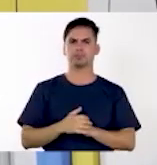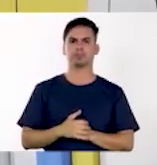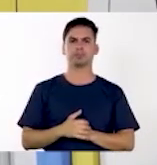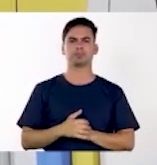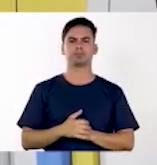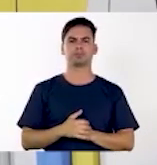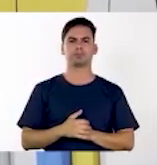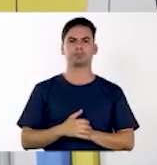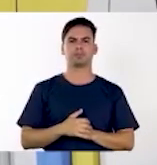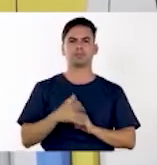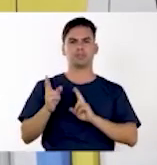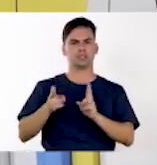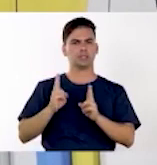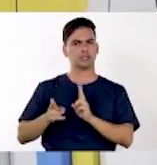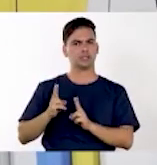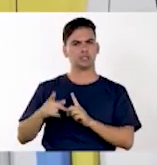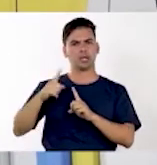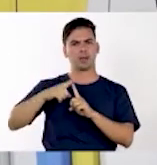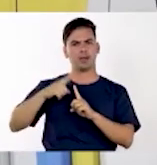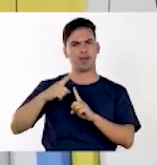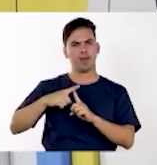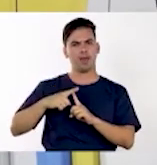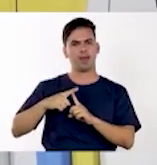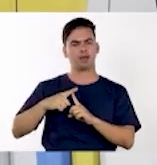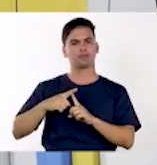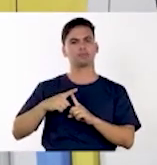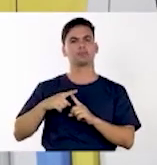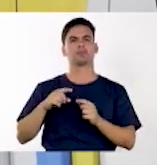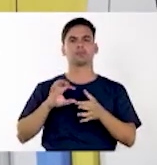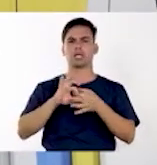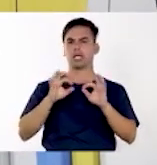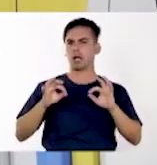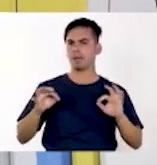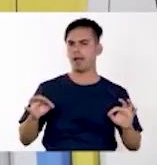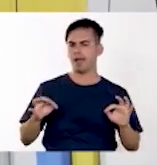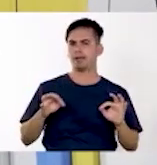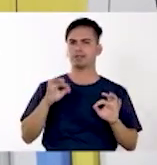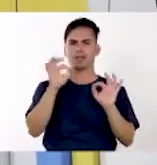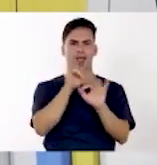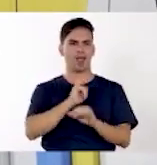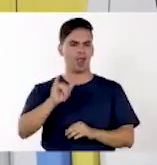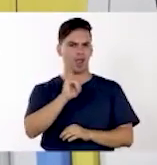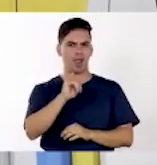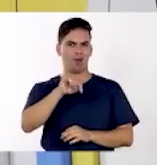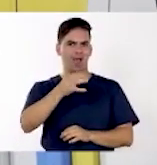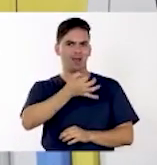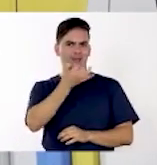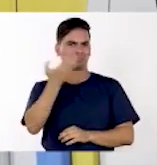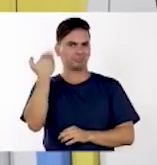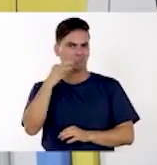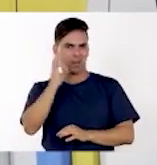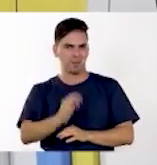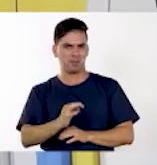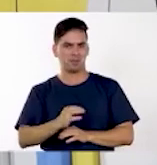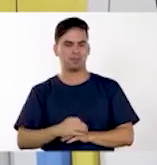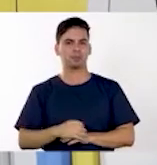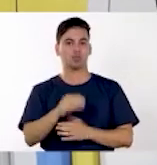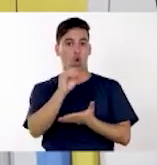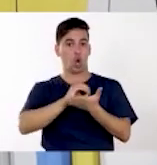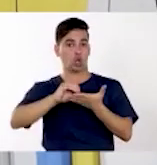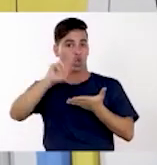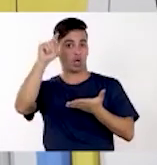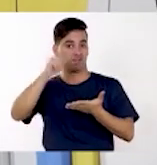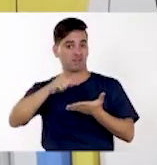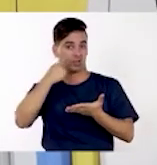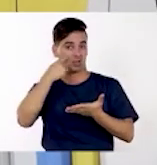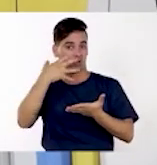vamos a hacer actividades de gramática como esta, vamos a hacer actividades también de